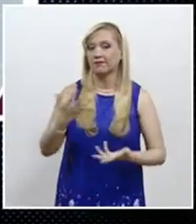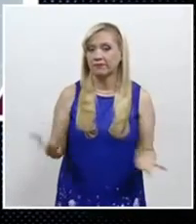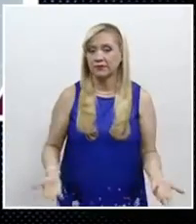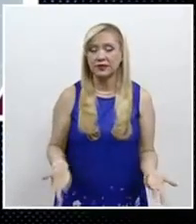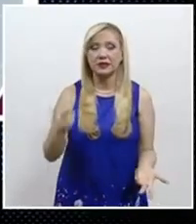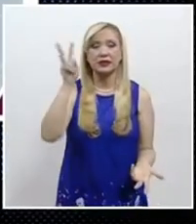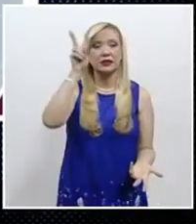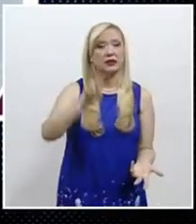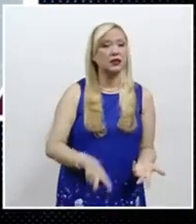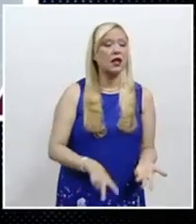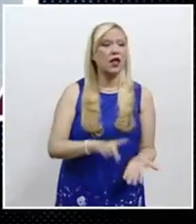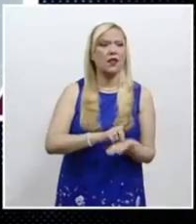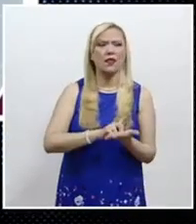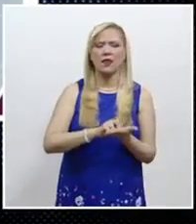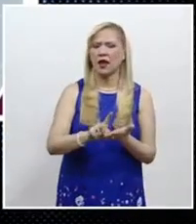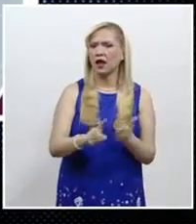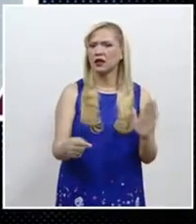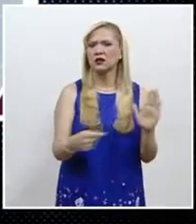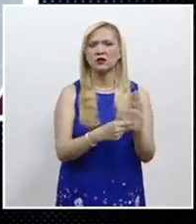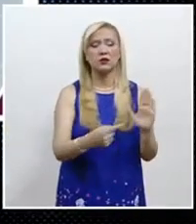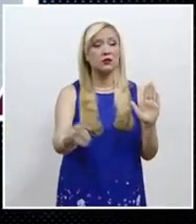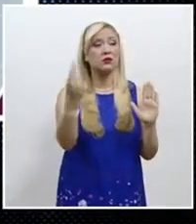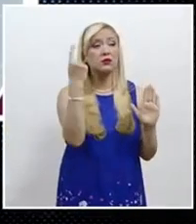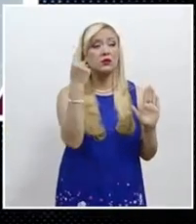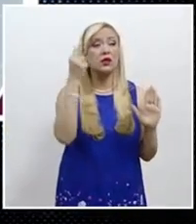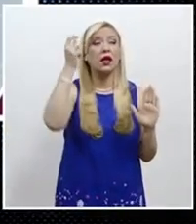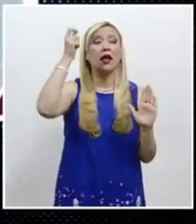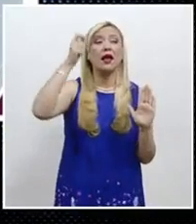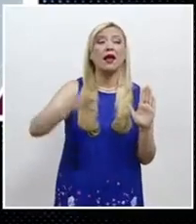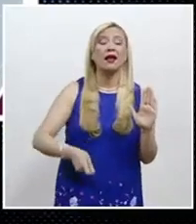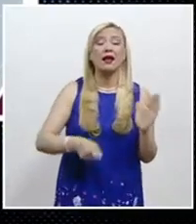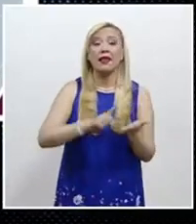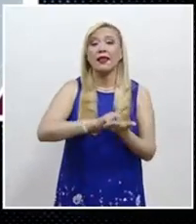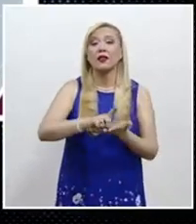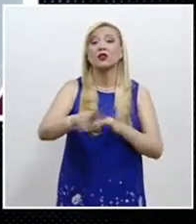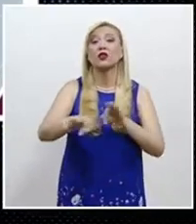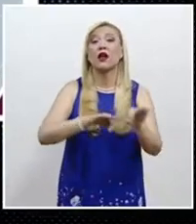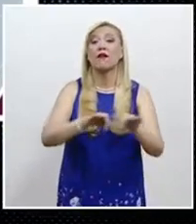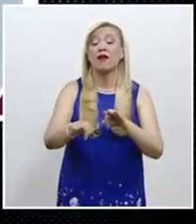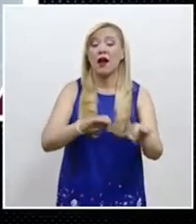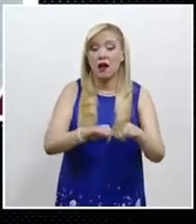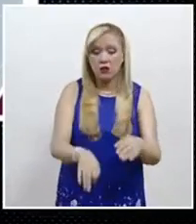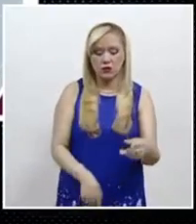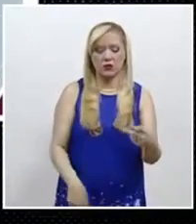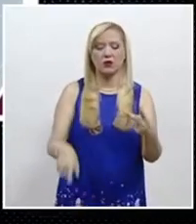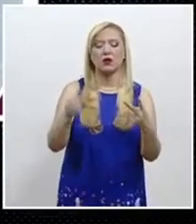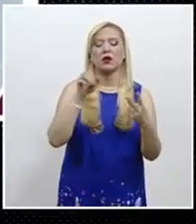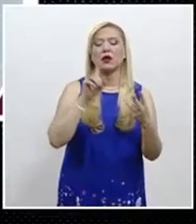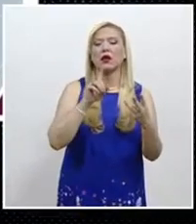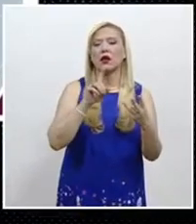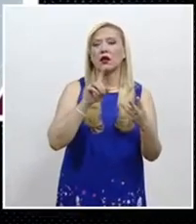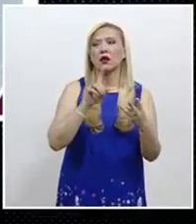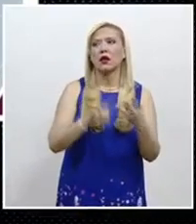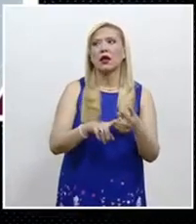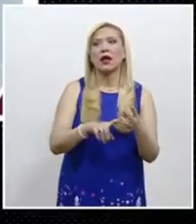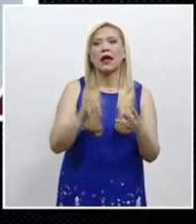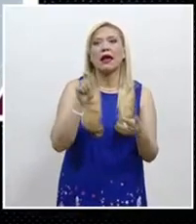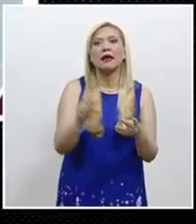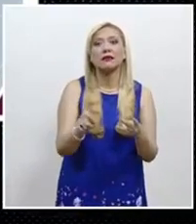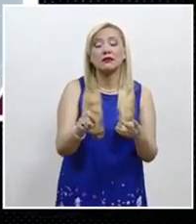inmersos en derecho social. Estamos inmersos en derecho del trabajo. Y el derecho del trabajo como disciplina